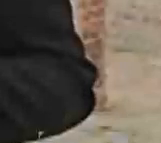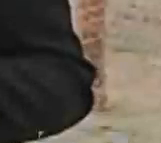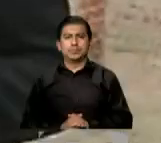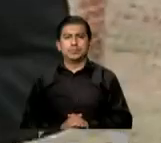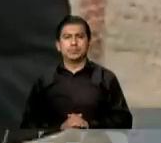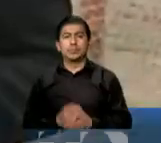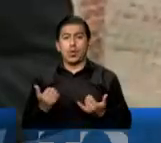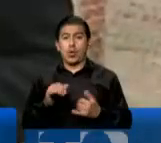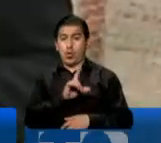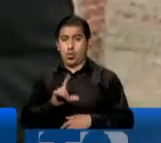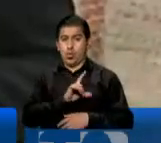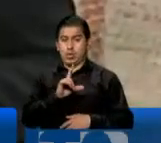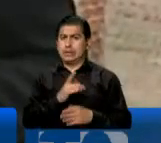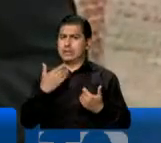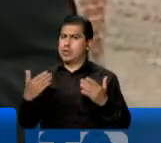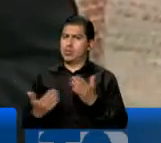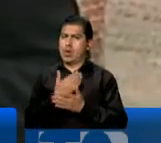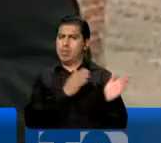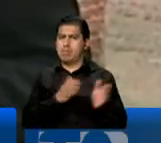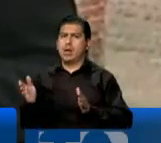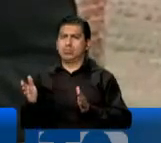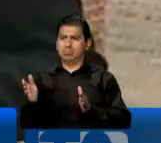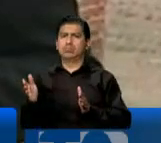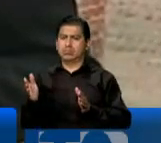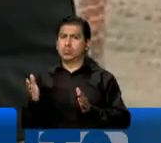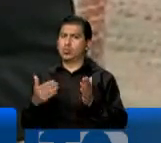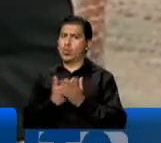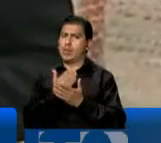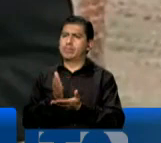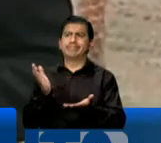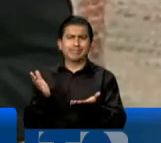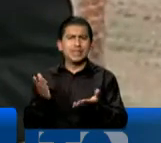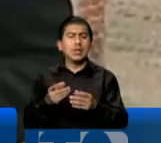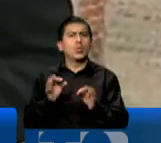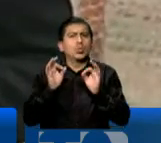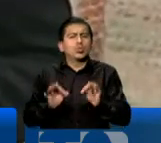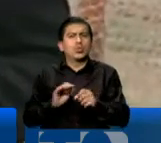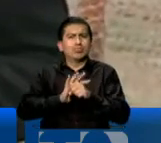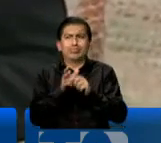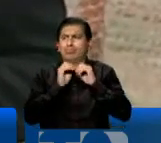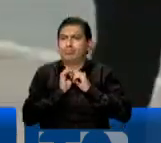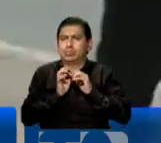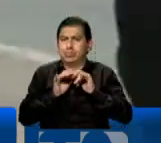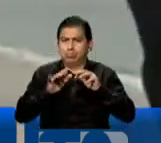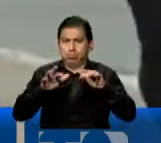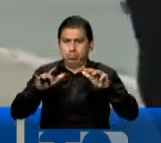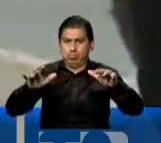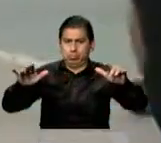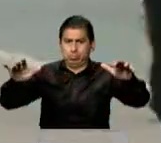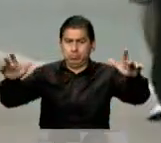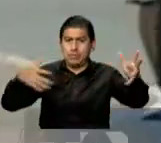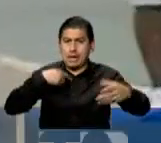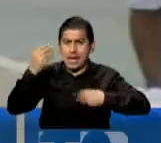Se cumple el segundo día del endurecimiento de las restricciones en Manta debido a un aumento de casos de COVID-19. Una